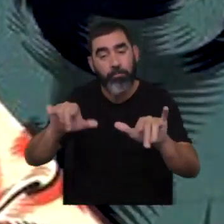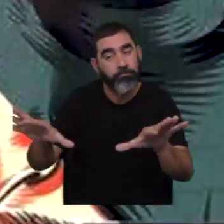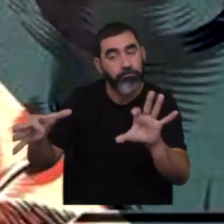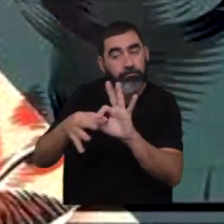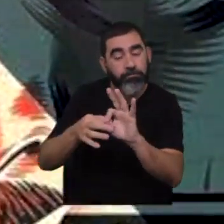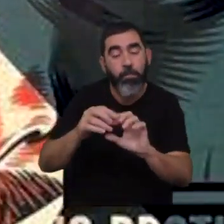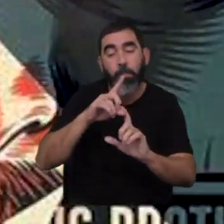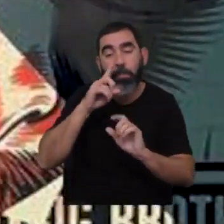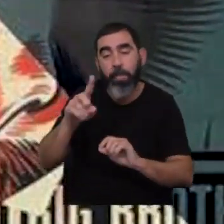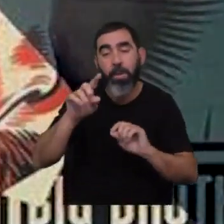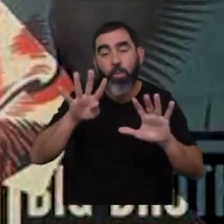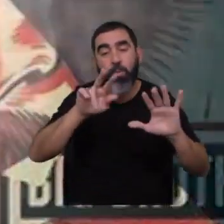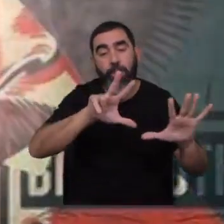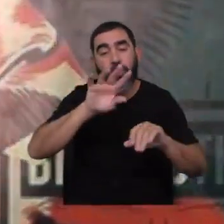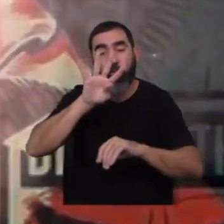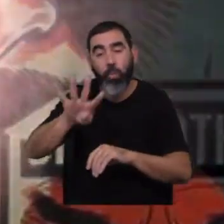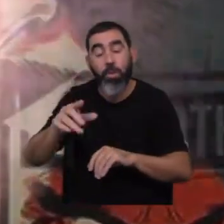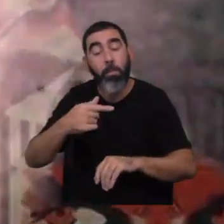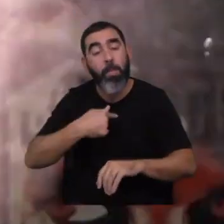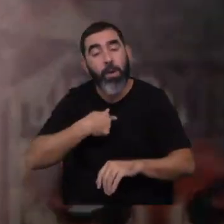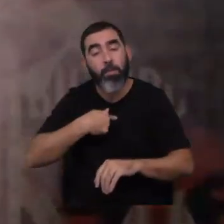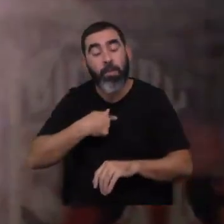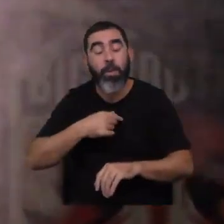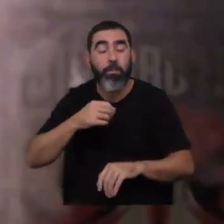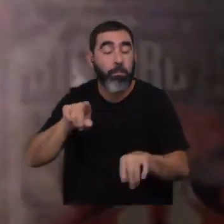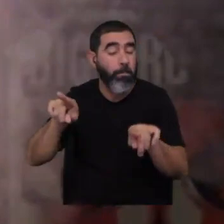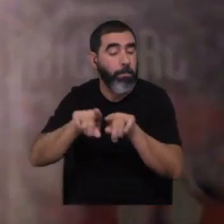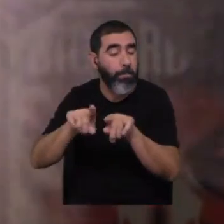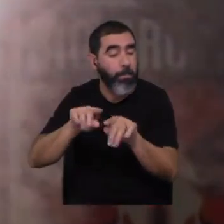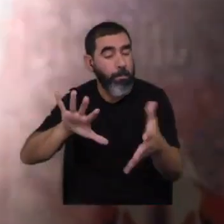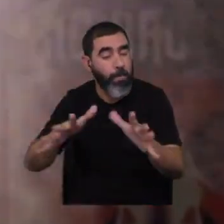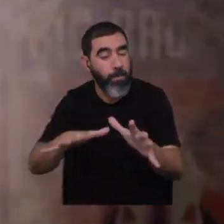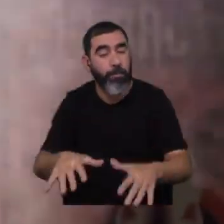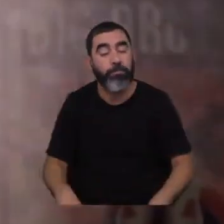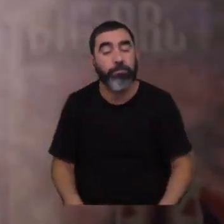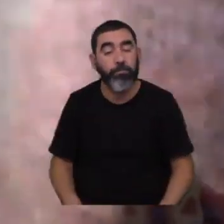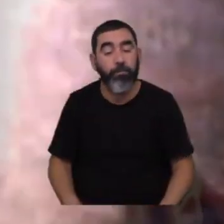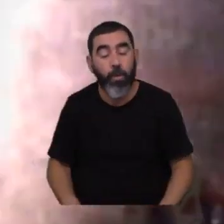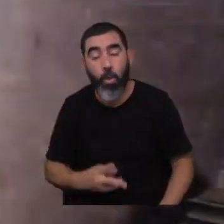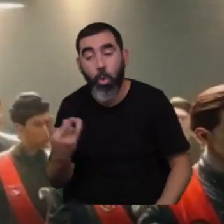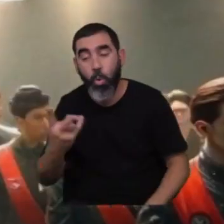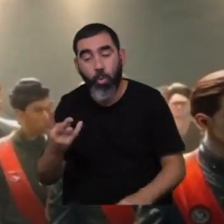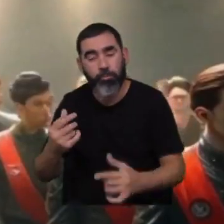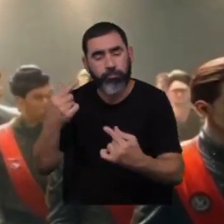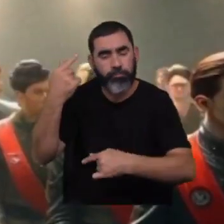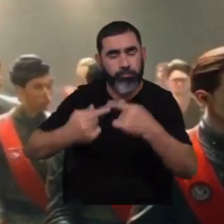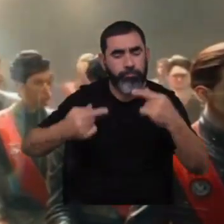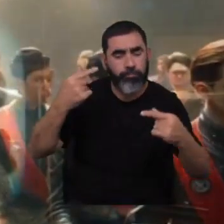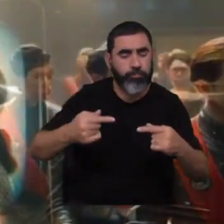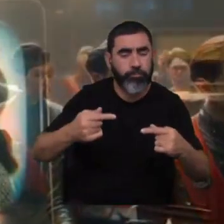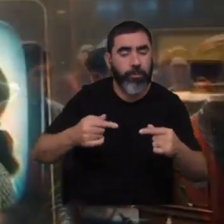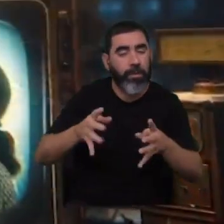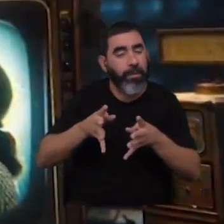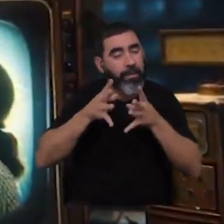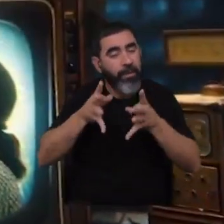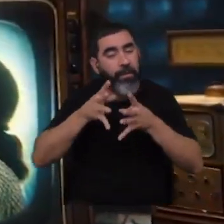con 1984 y que para mí son orwellianos. Ambos plantean distopías, ambos hablan de la guerra